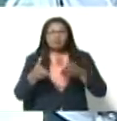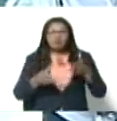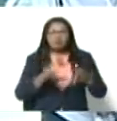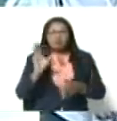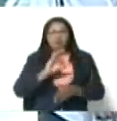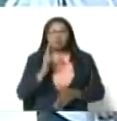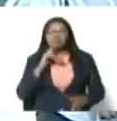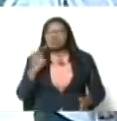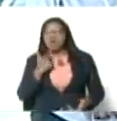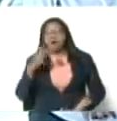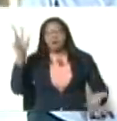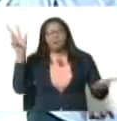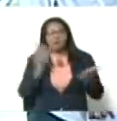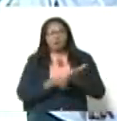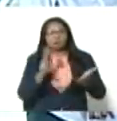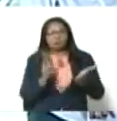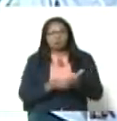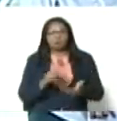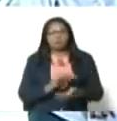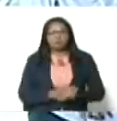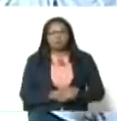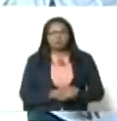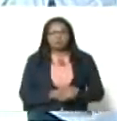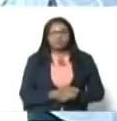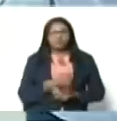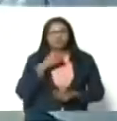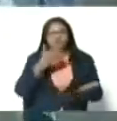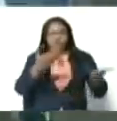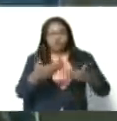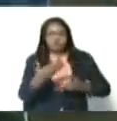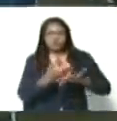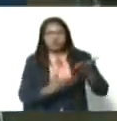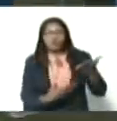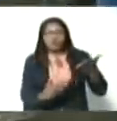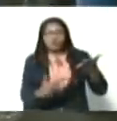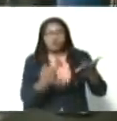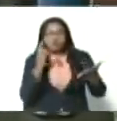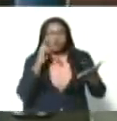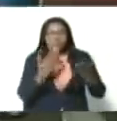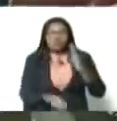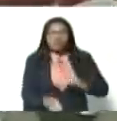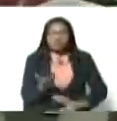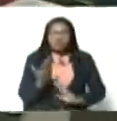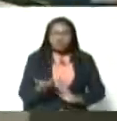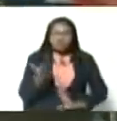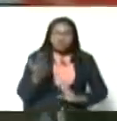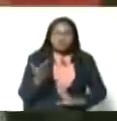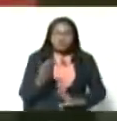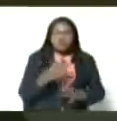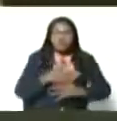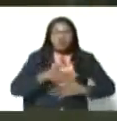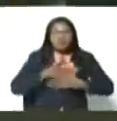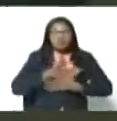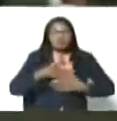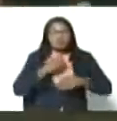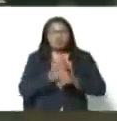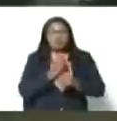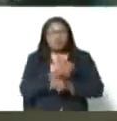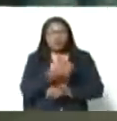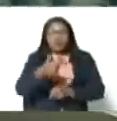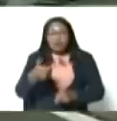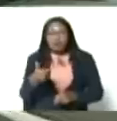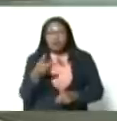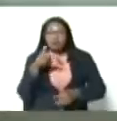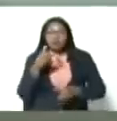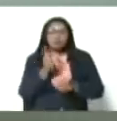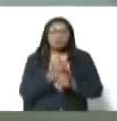dicho aprobado. Y aquí voy a recibirlo, pues, para que ustedes vean la importancia de las condiciones laborales de los trabajadores